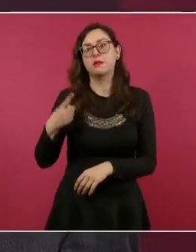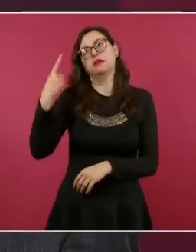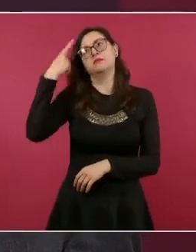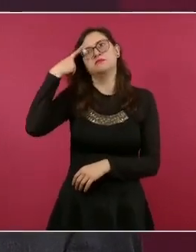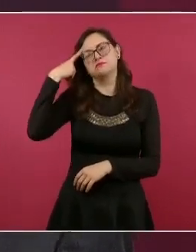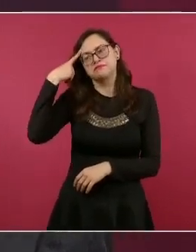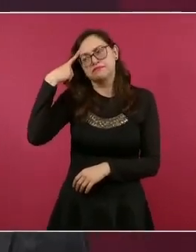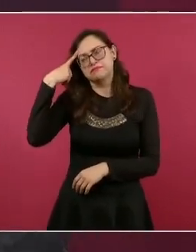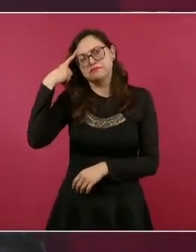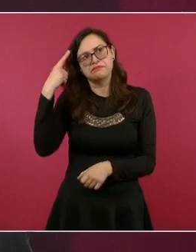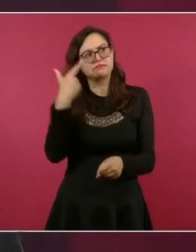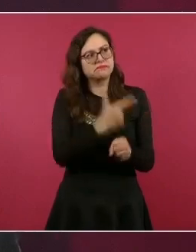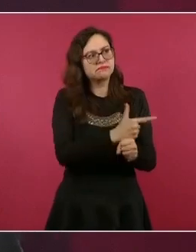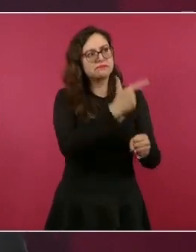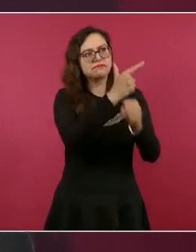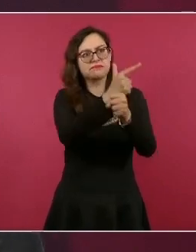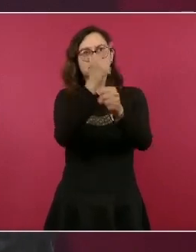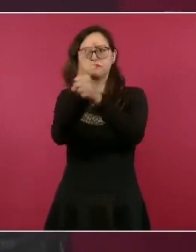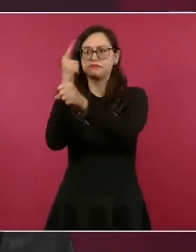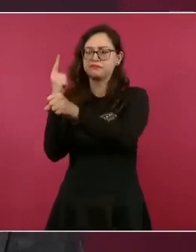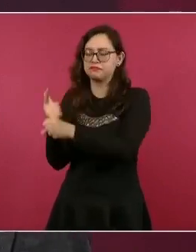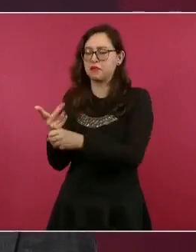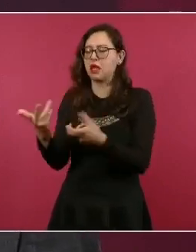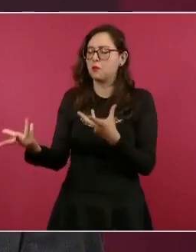con el pueblo todo, sin el pueblo nada,